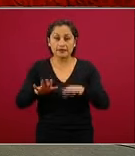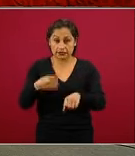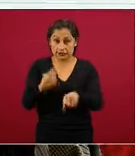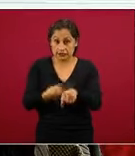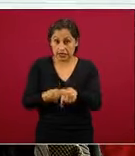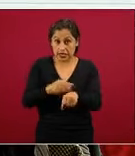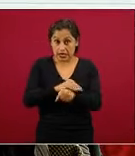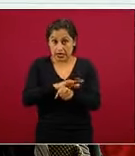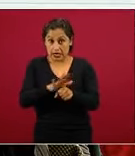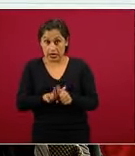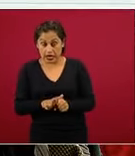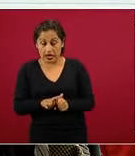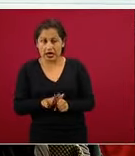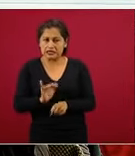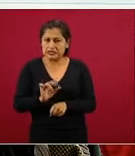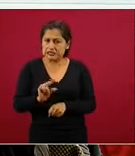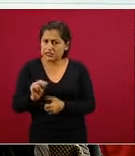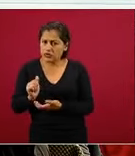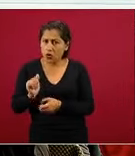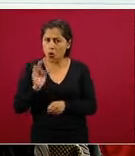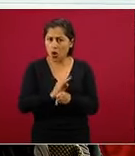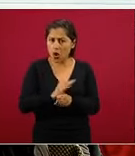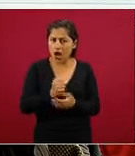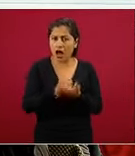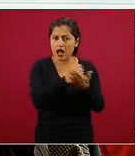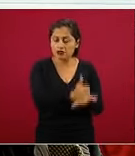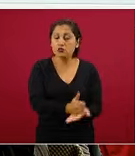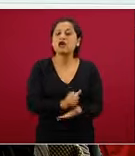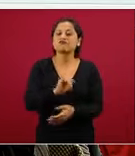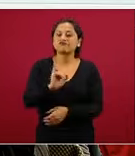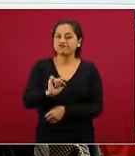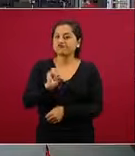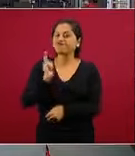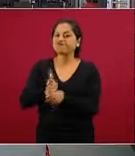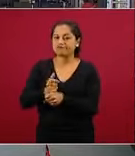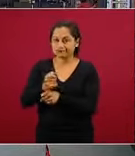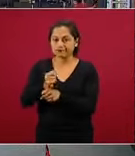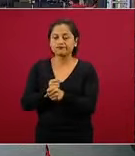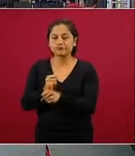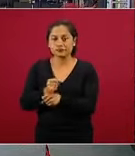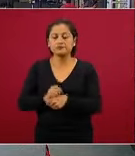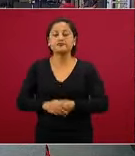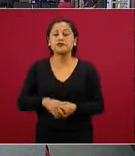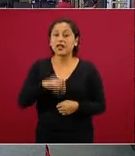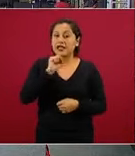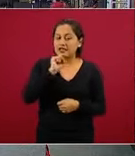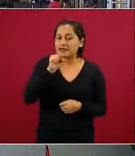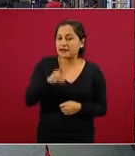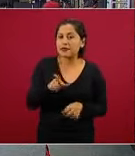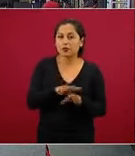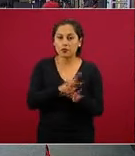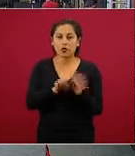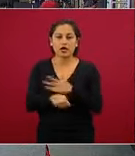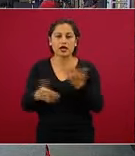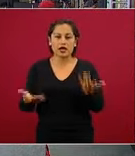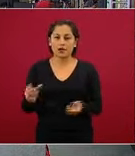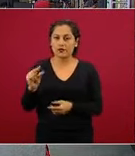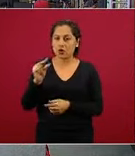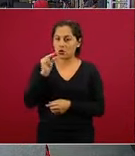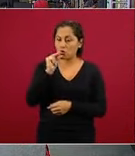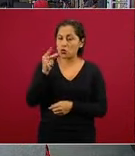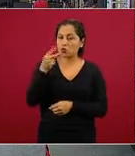Y es importante platicar de la cannabis también y de lo que tiene que ver con la prohibición de los vapeadores, de los dispositivos